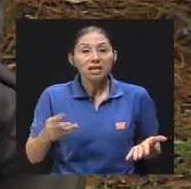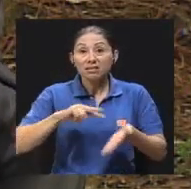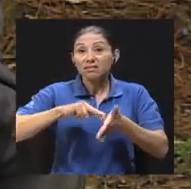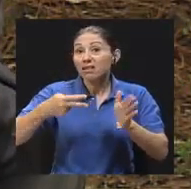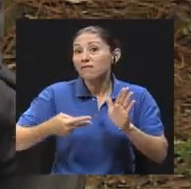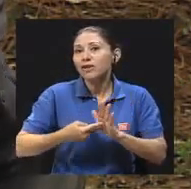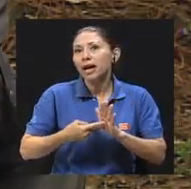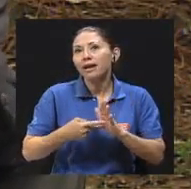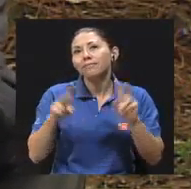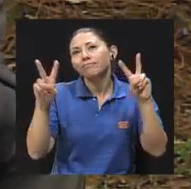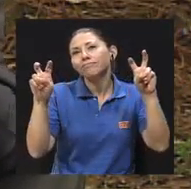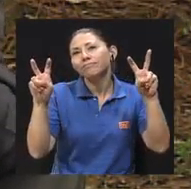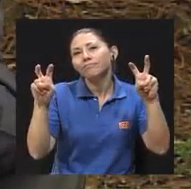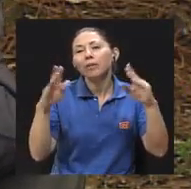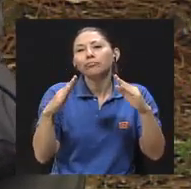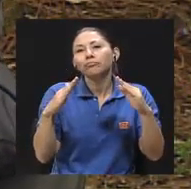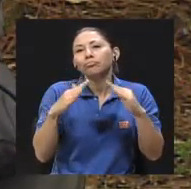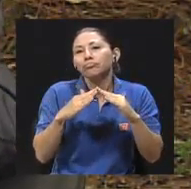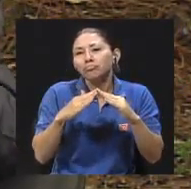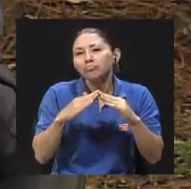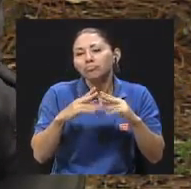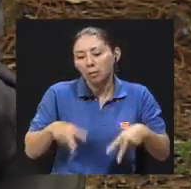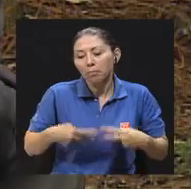es un habitante, entre comillas,